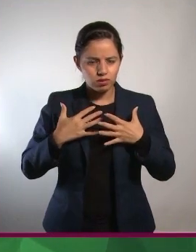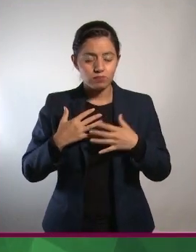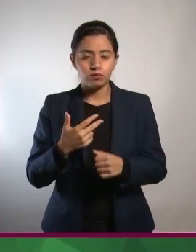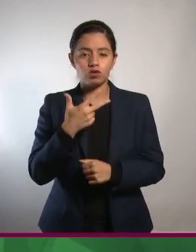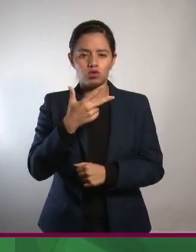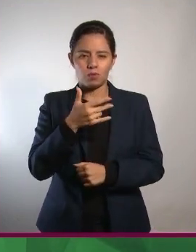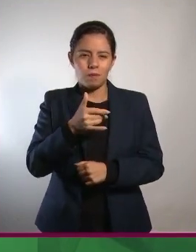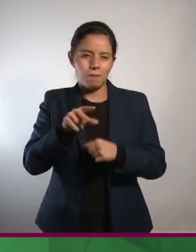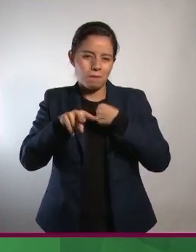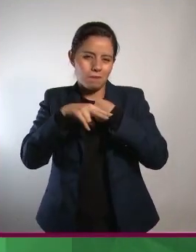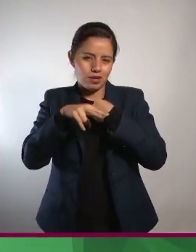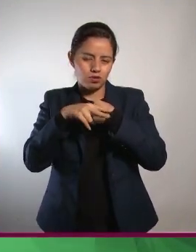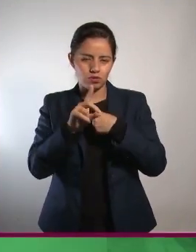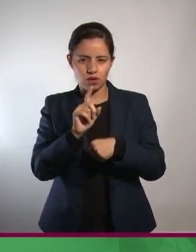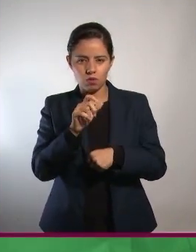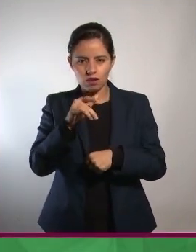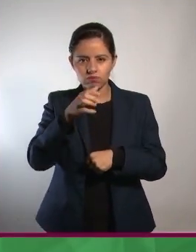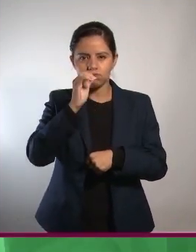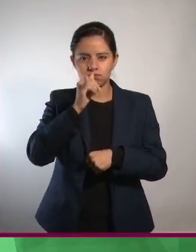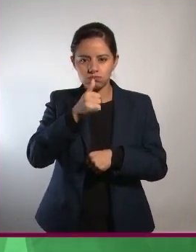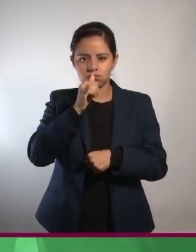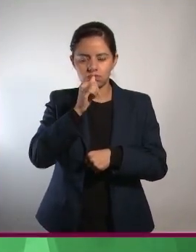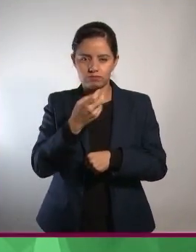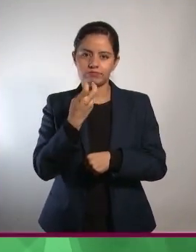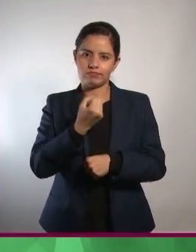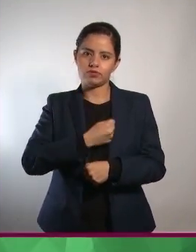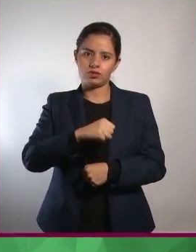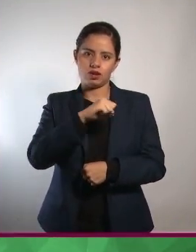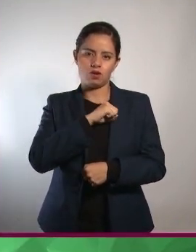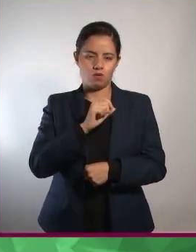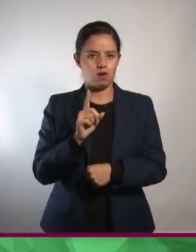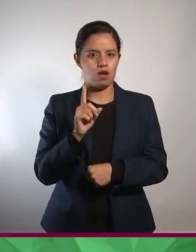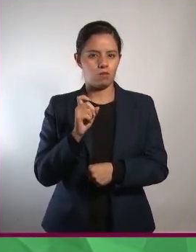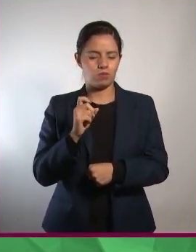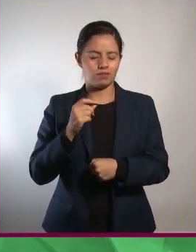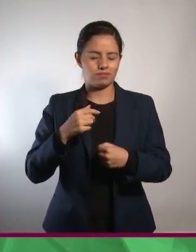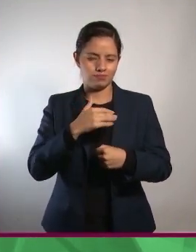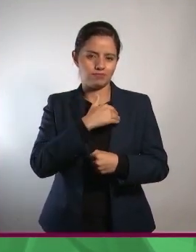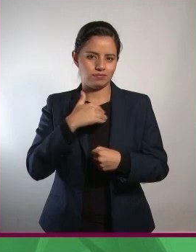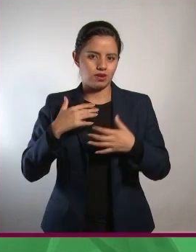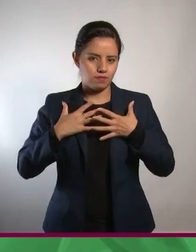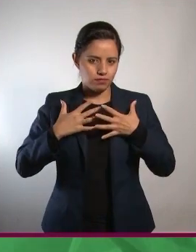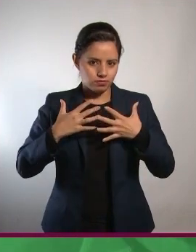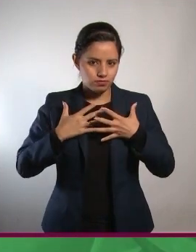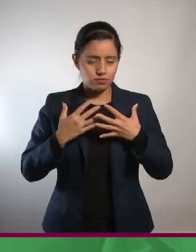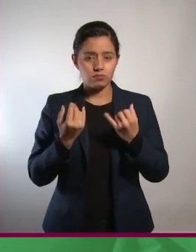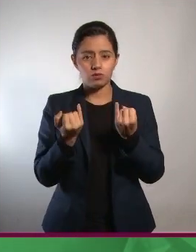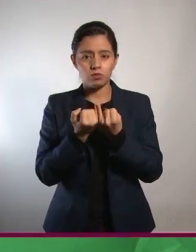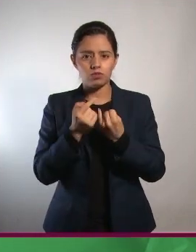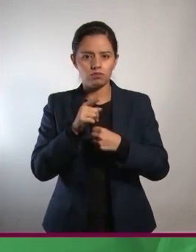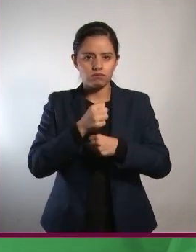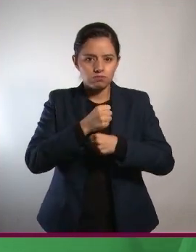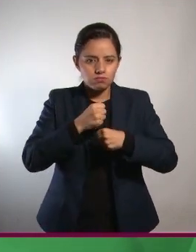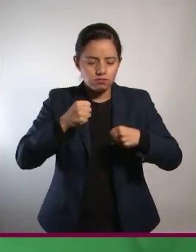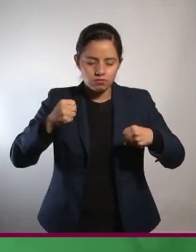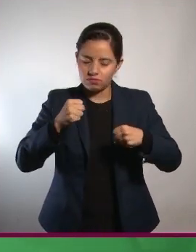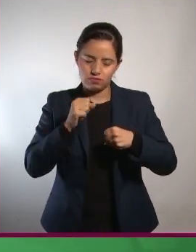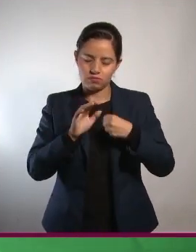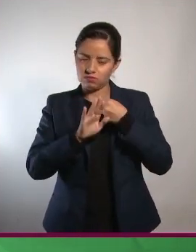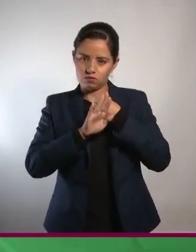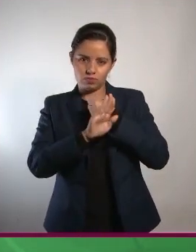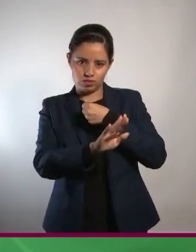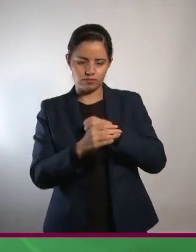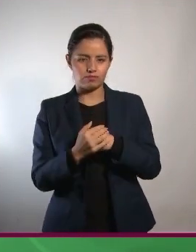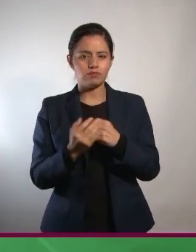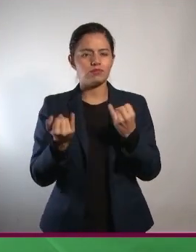día porque la hidratación es saludable para los pulmones, evitar la obesidad abdominal y